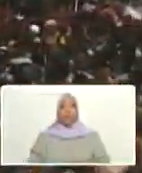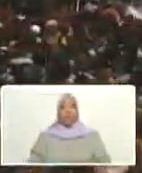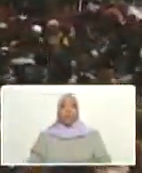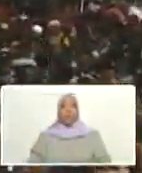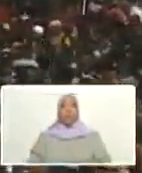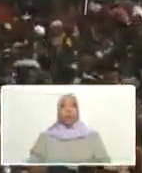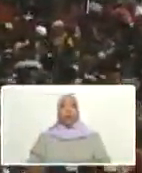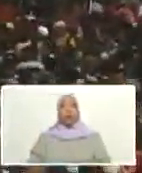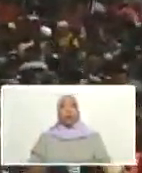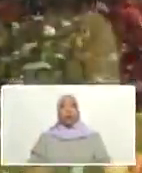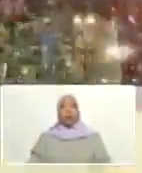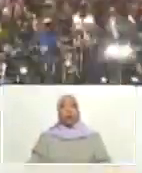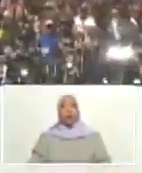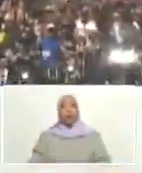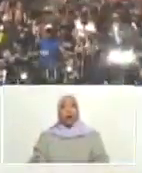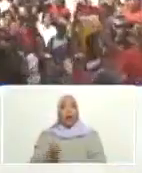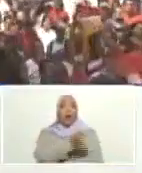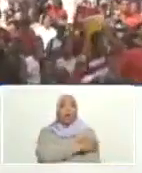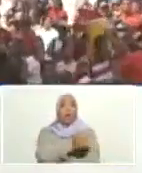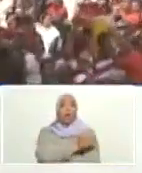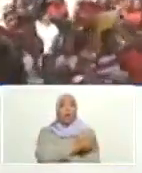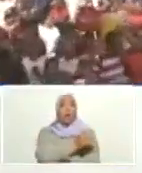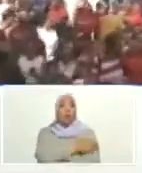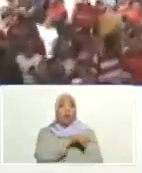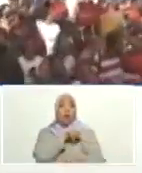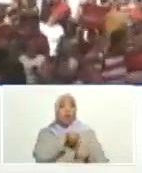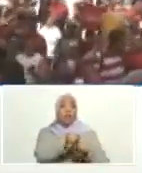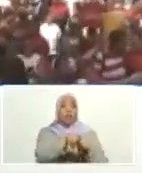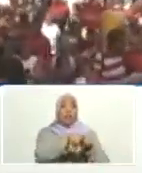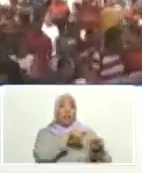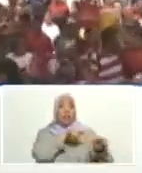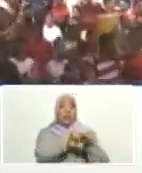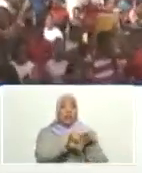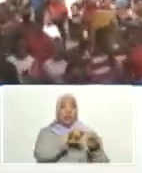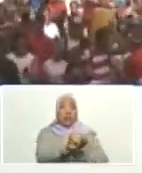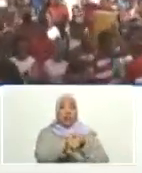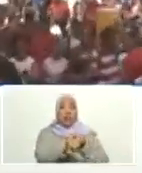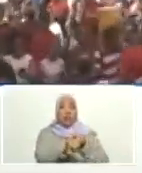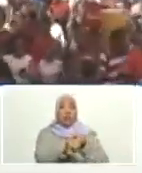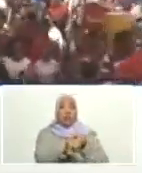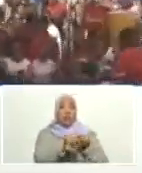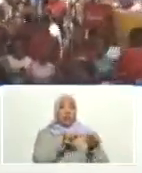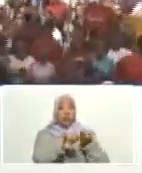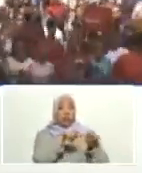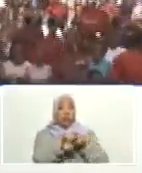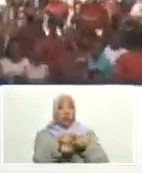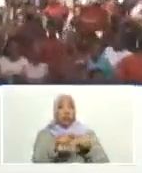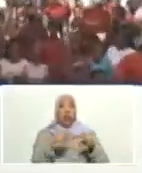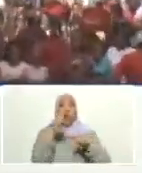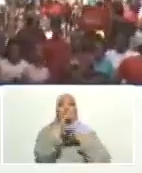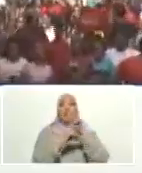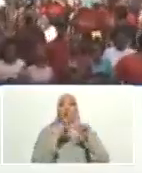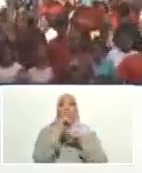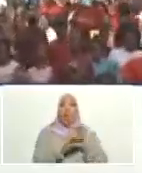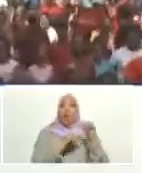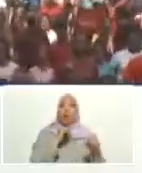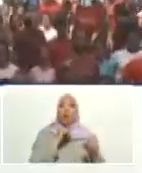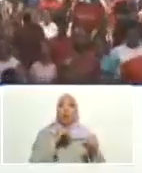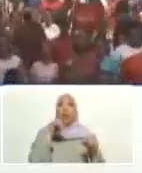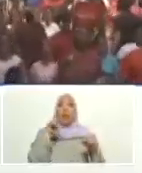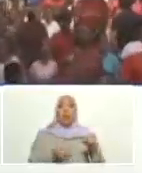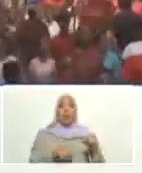La derecha provocó al pueblo por las redes sociales,